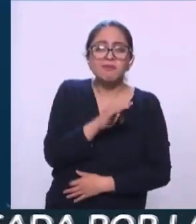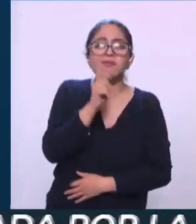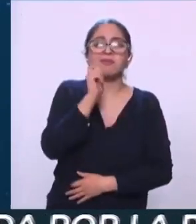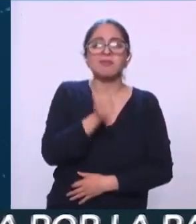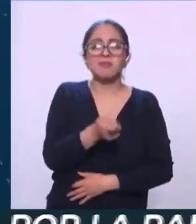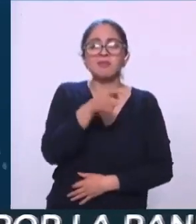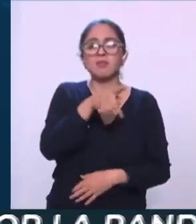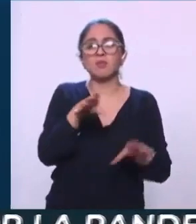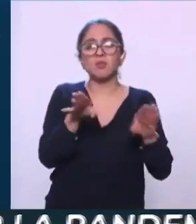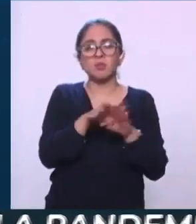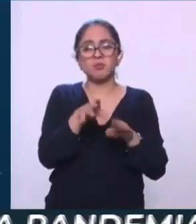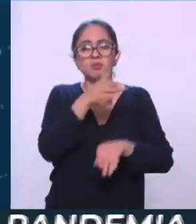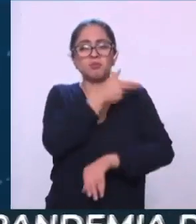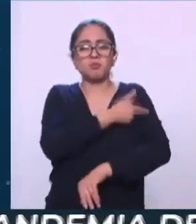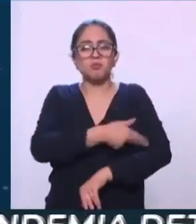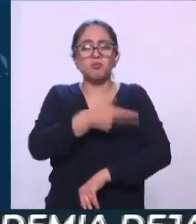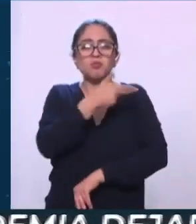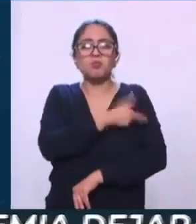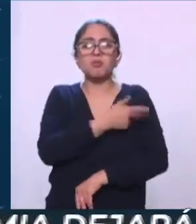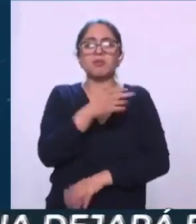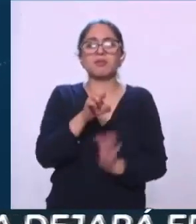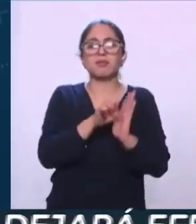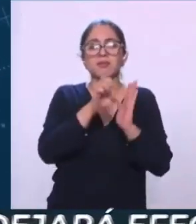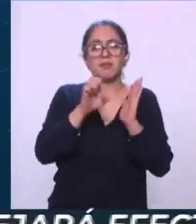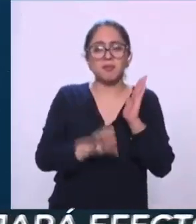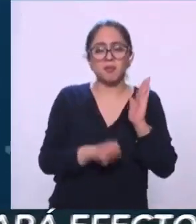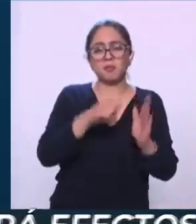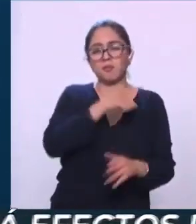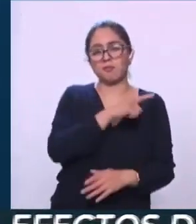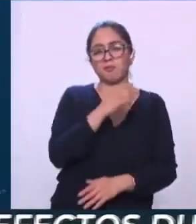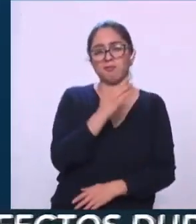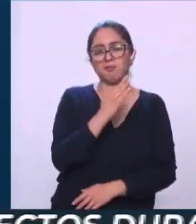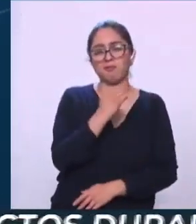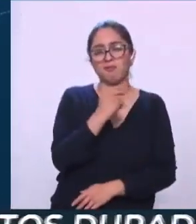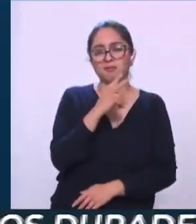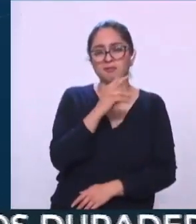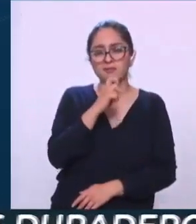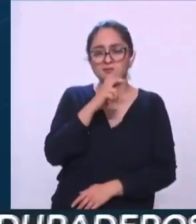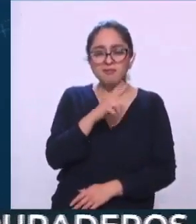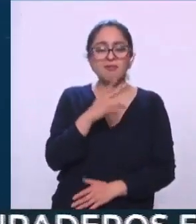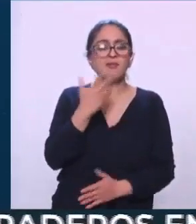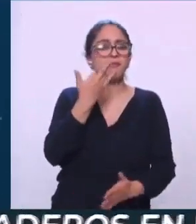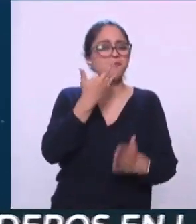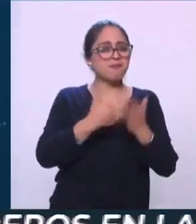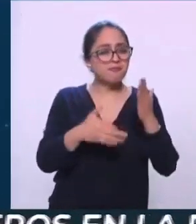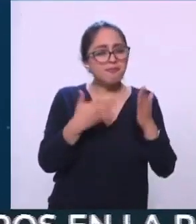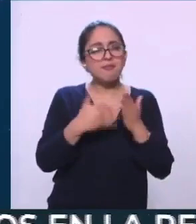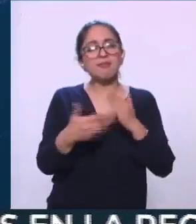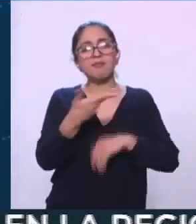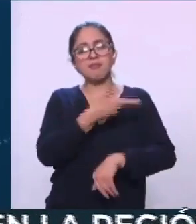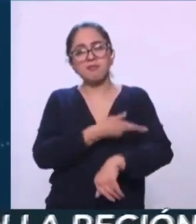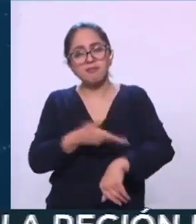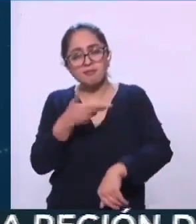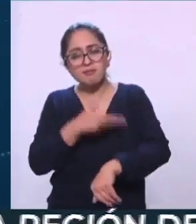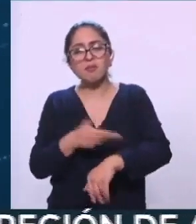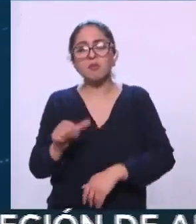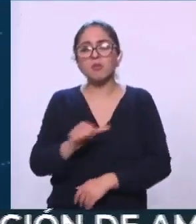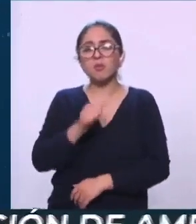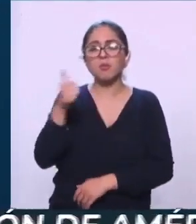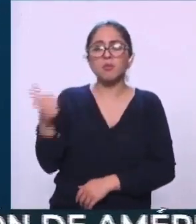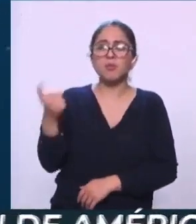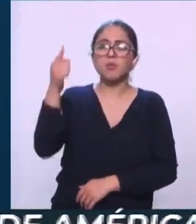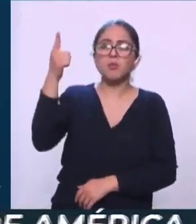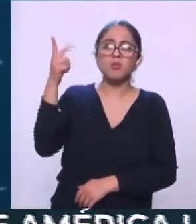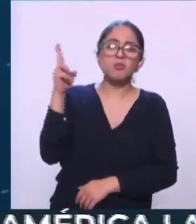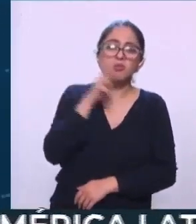en los protocolos, que decían que, por ejemplo, Pfizer no había hecho todos sus protocolos, que Sputnik, en este caso Rusia, no